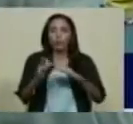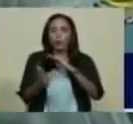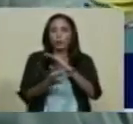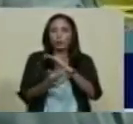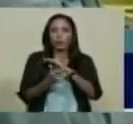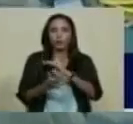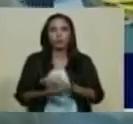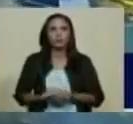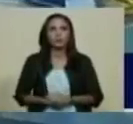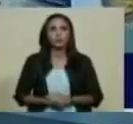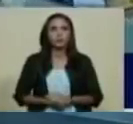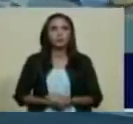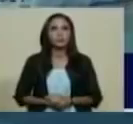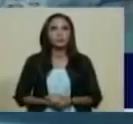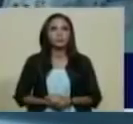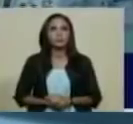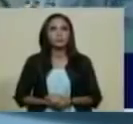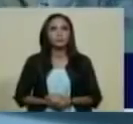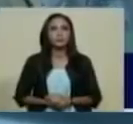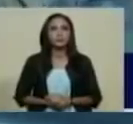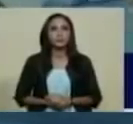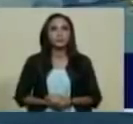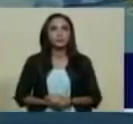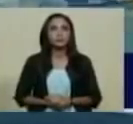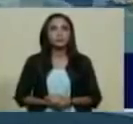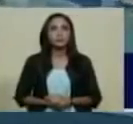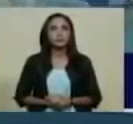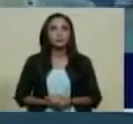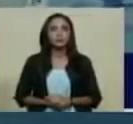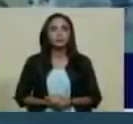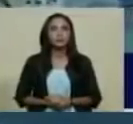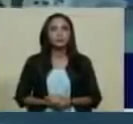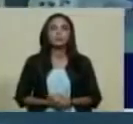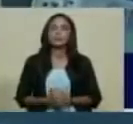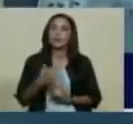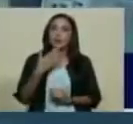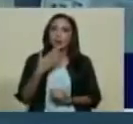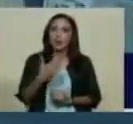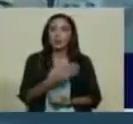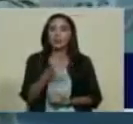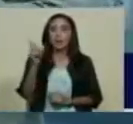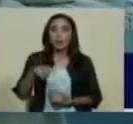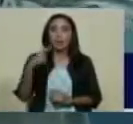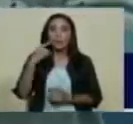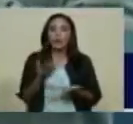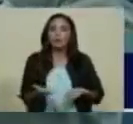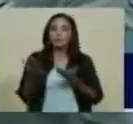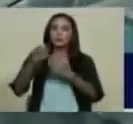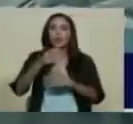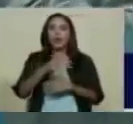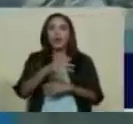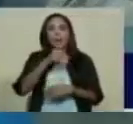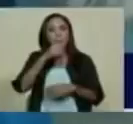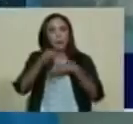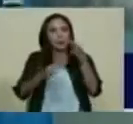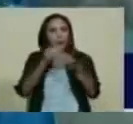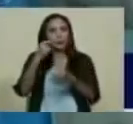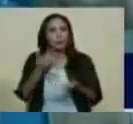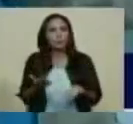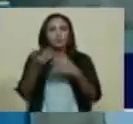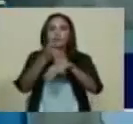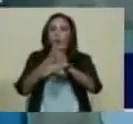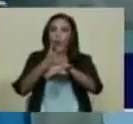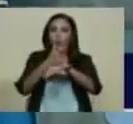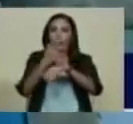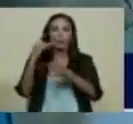en una nueva era a nivel educativo. Quiero darle la palabra al gobernador Héctor Rodríguez, quien ha desarrollado una